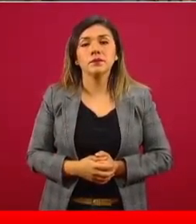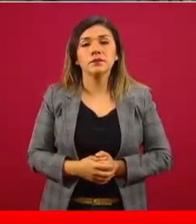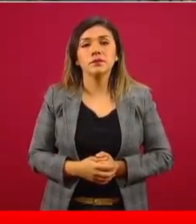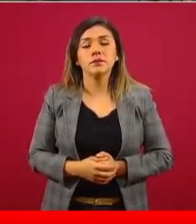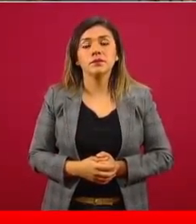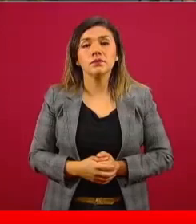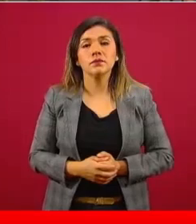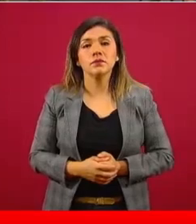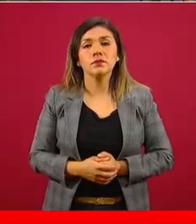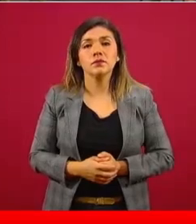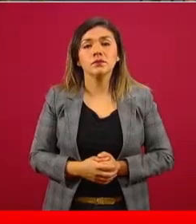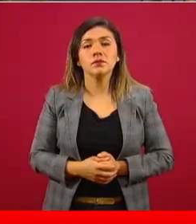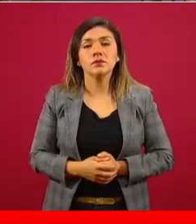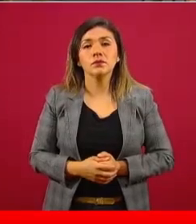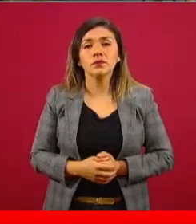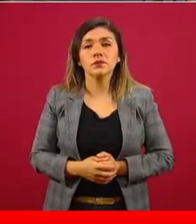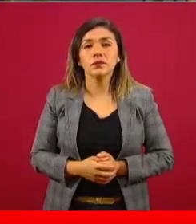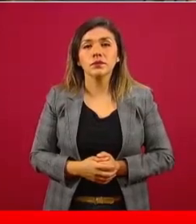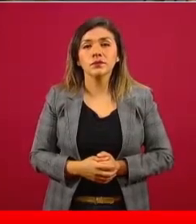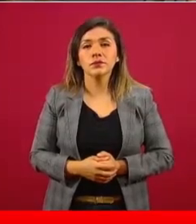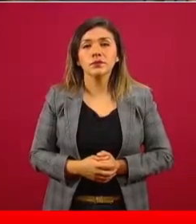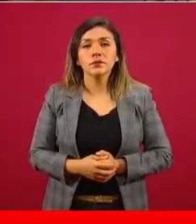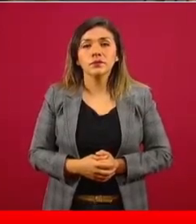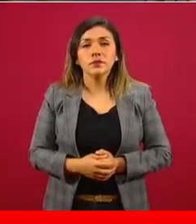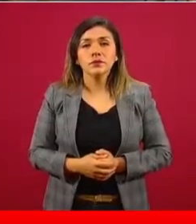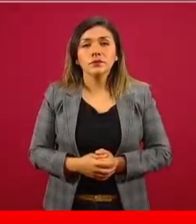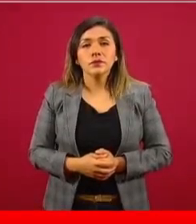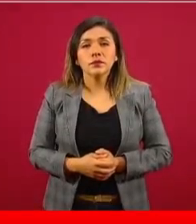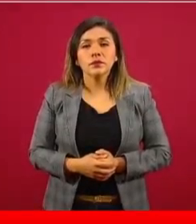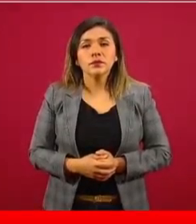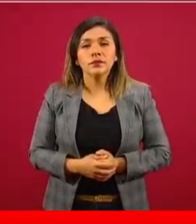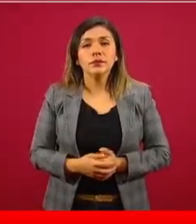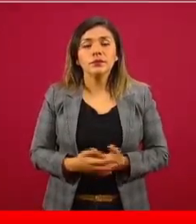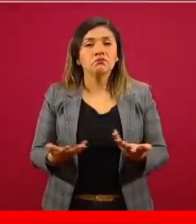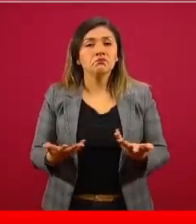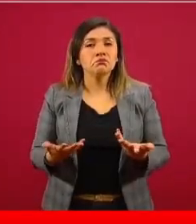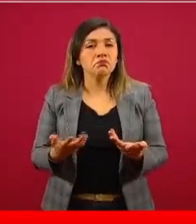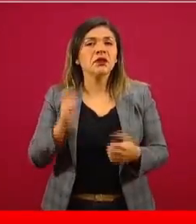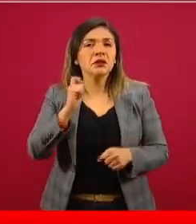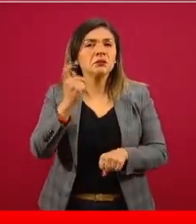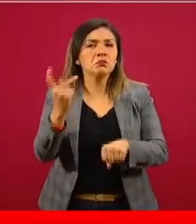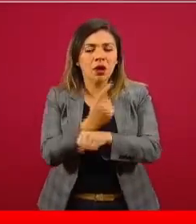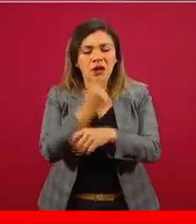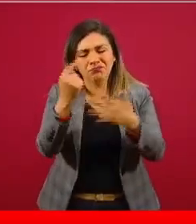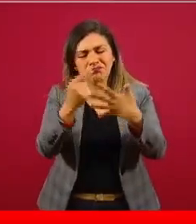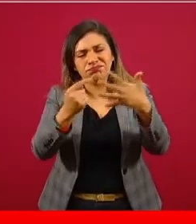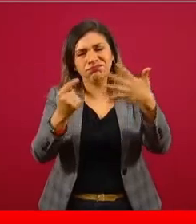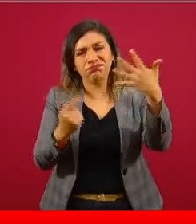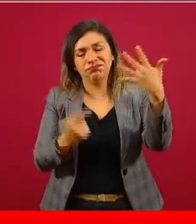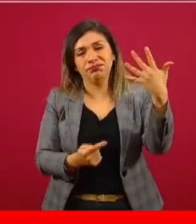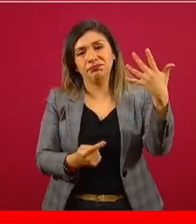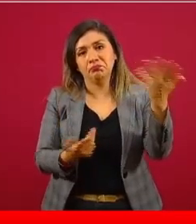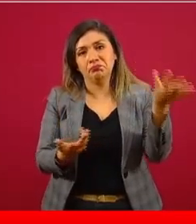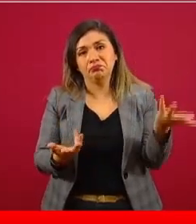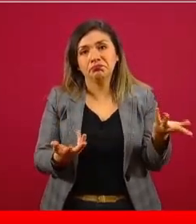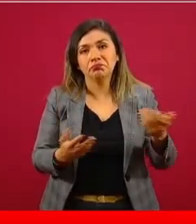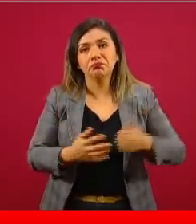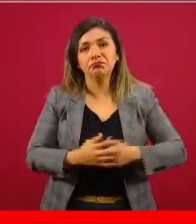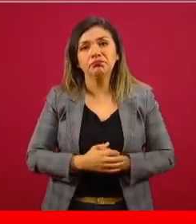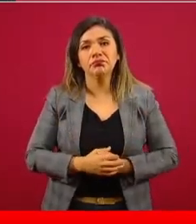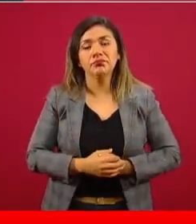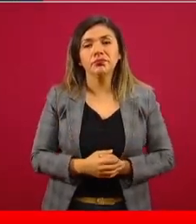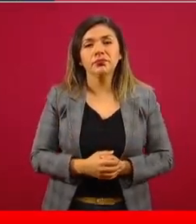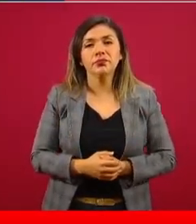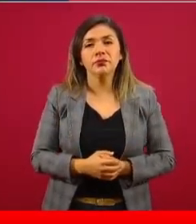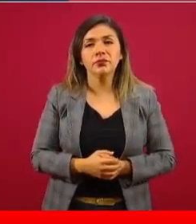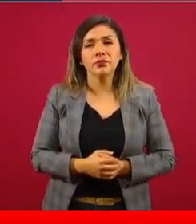Todo lo que sucedió, porque habían